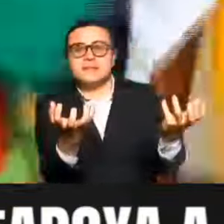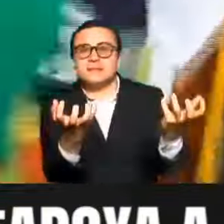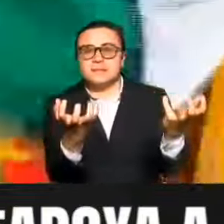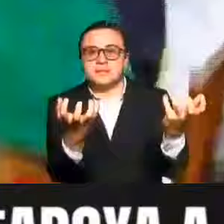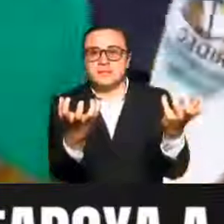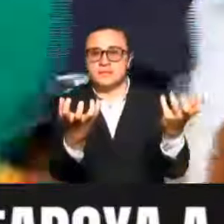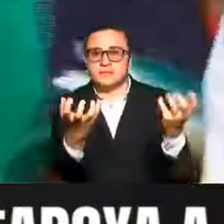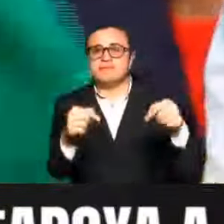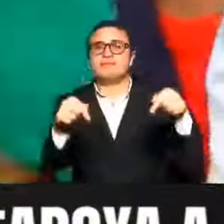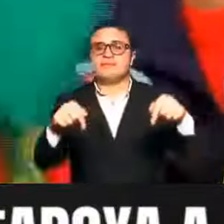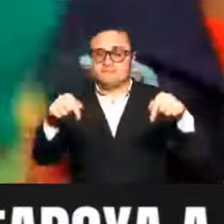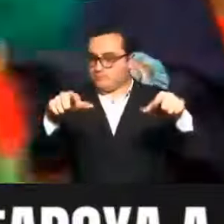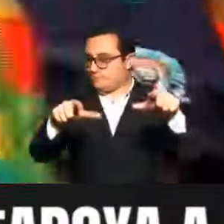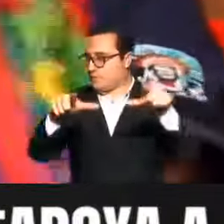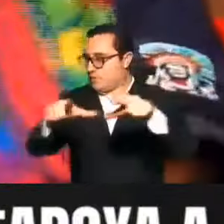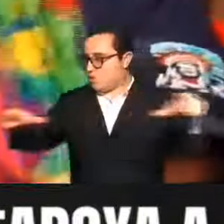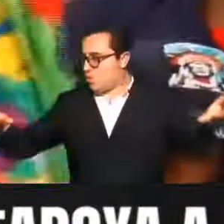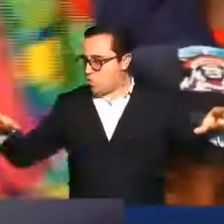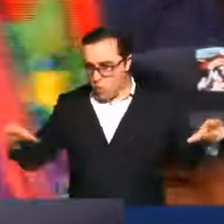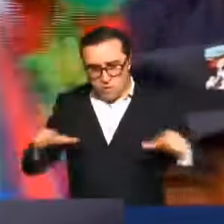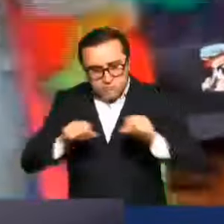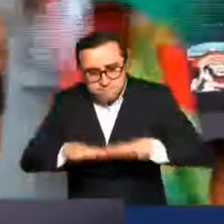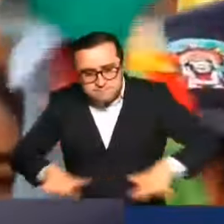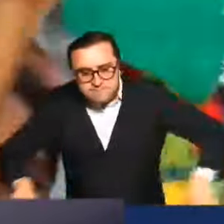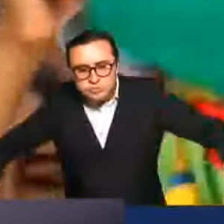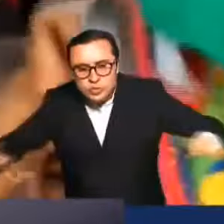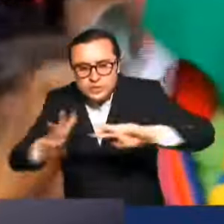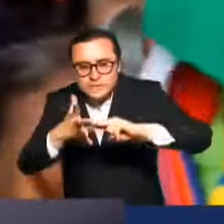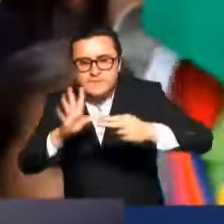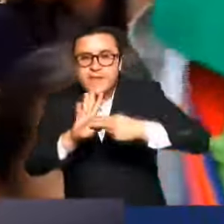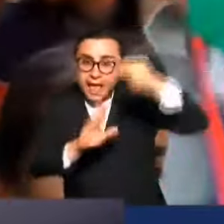¿no es aquí este lugar un monumento histórico?